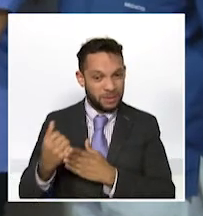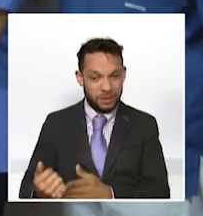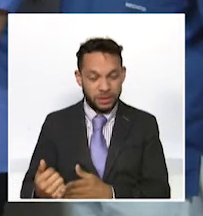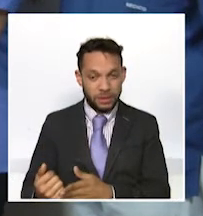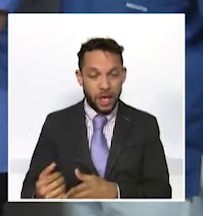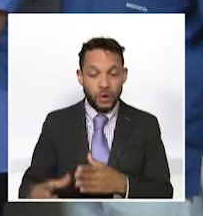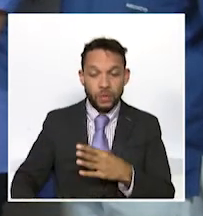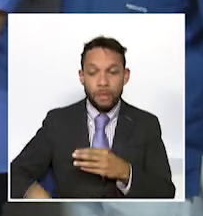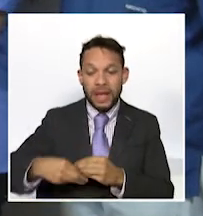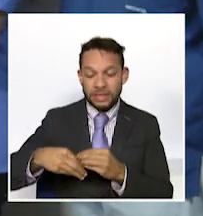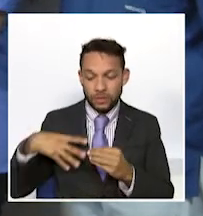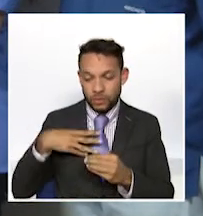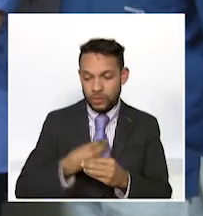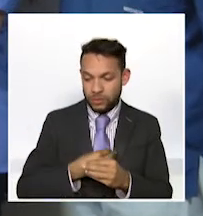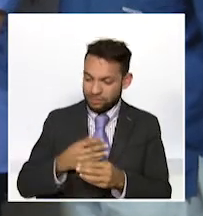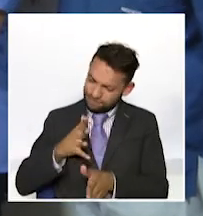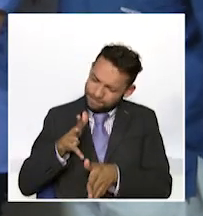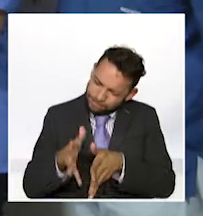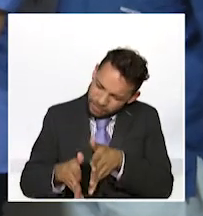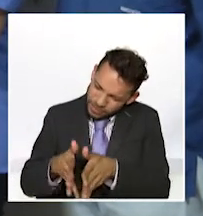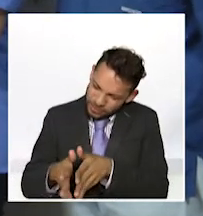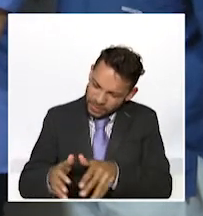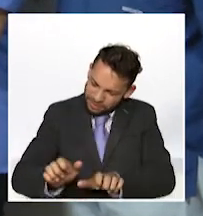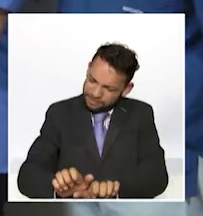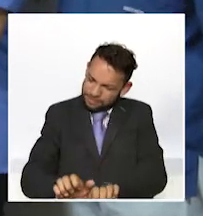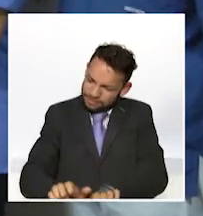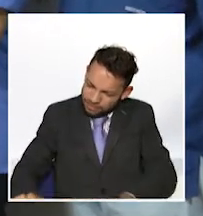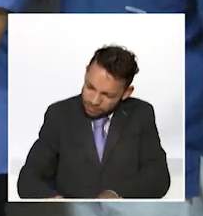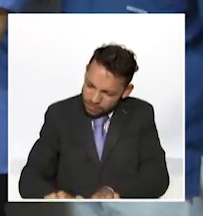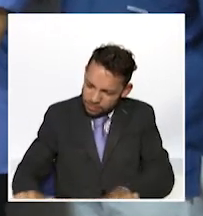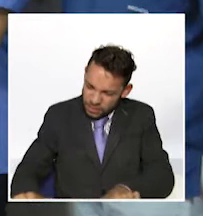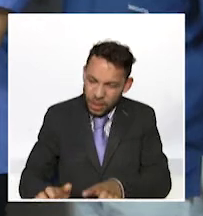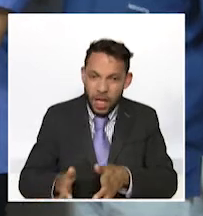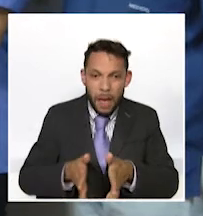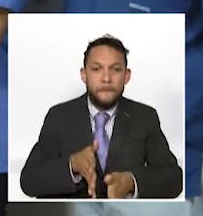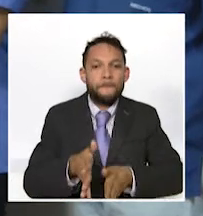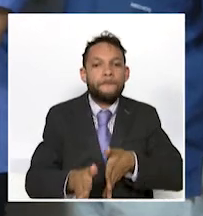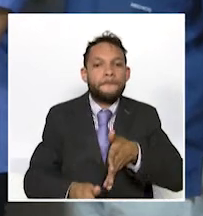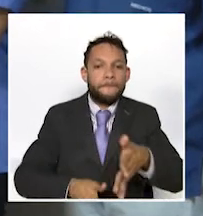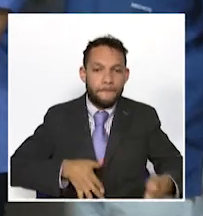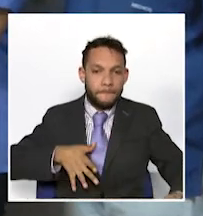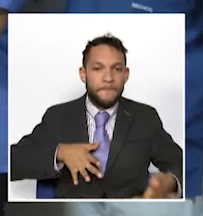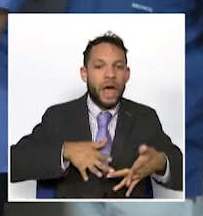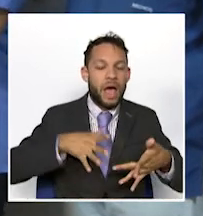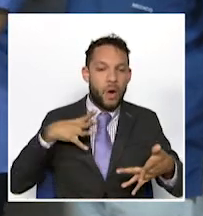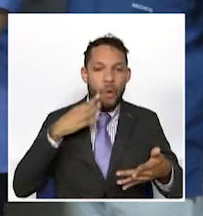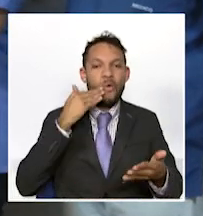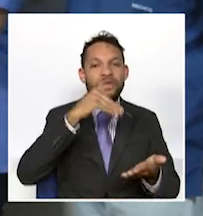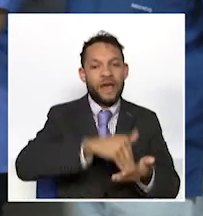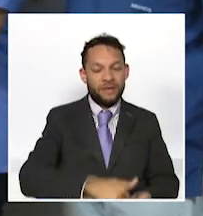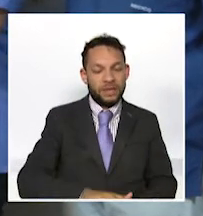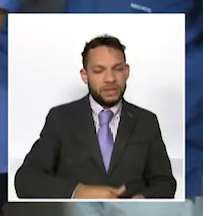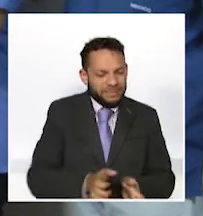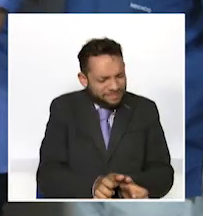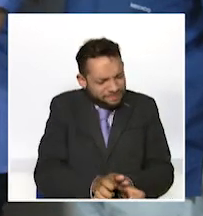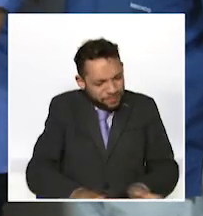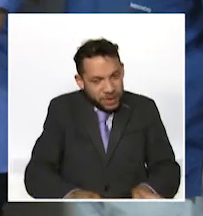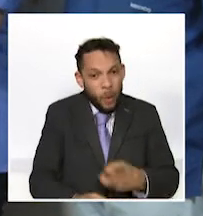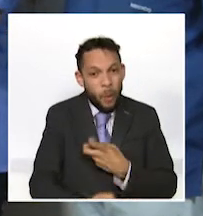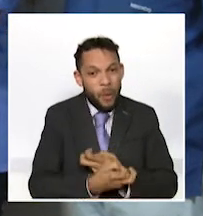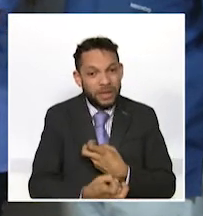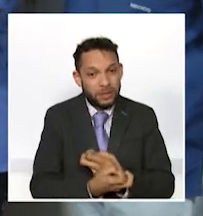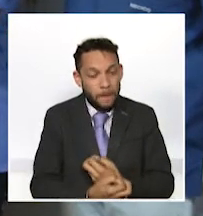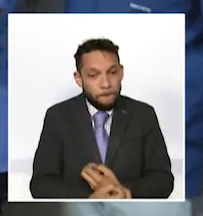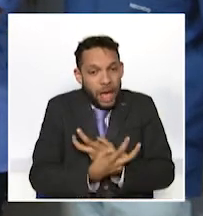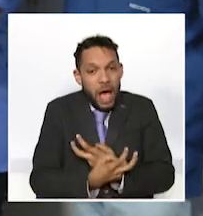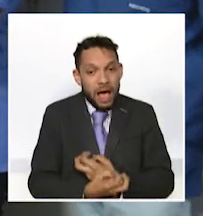Empujar nuevamente esas espinas vertebrales a su eje normal. Eso es lo que el paciente escucha que suena trac ahí adentro y que